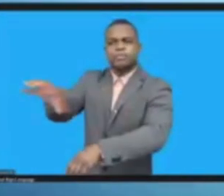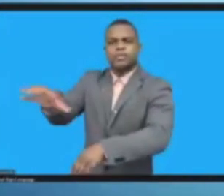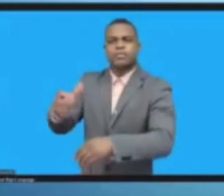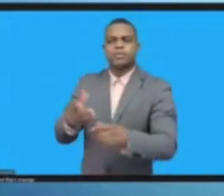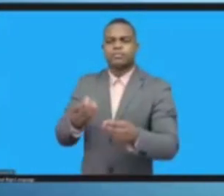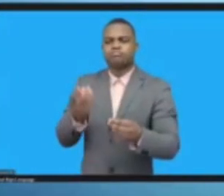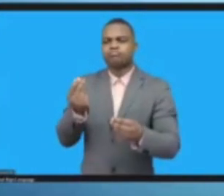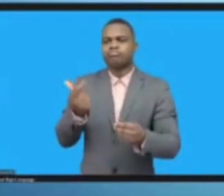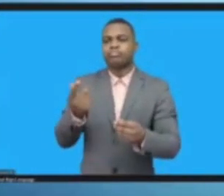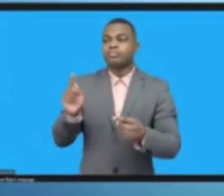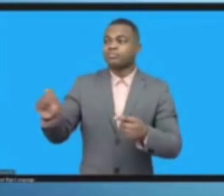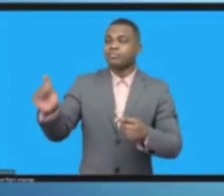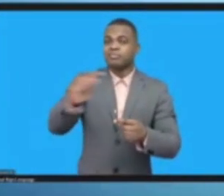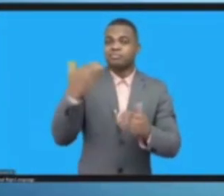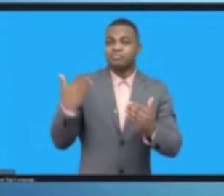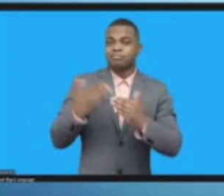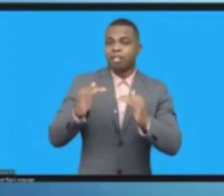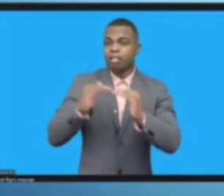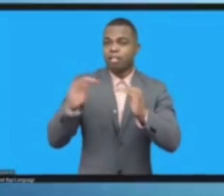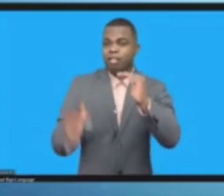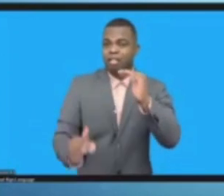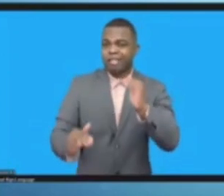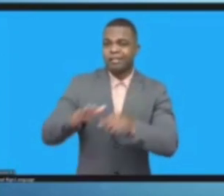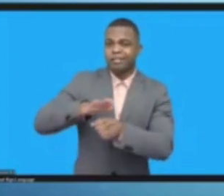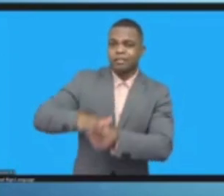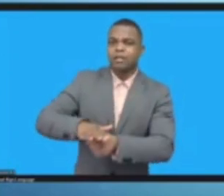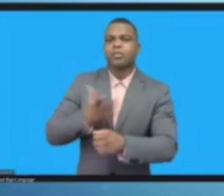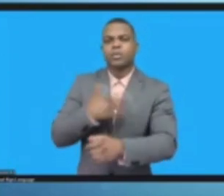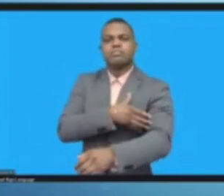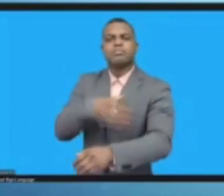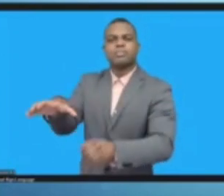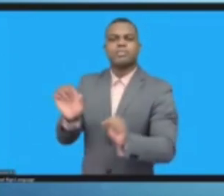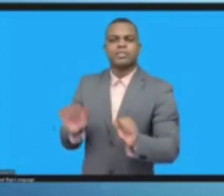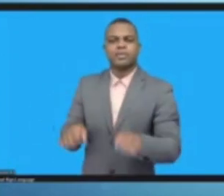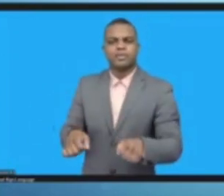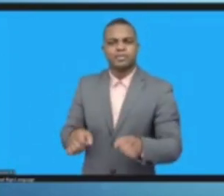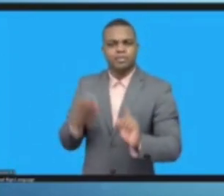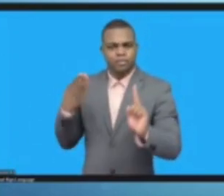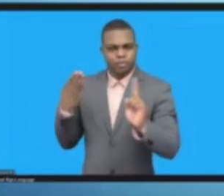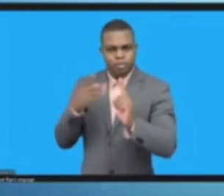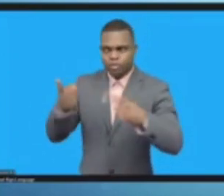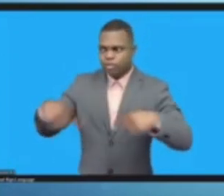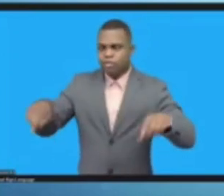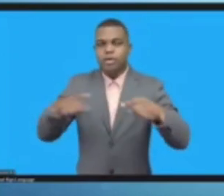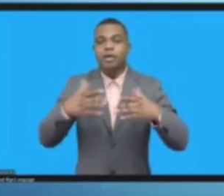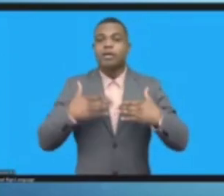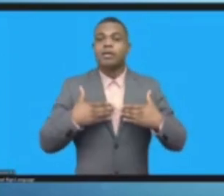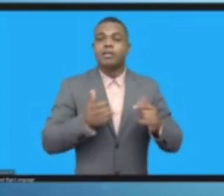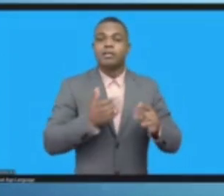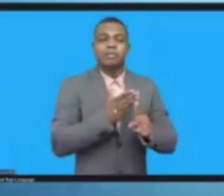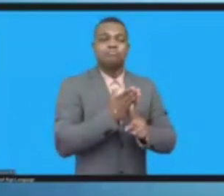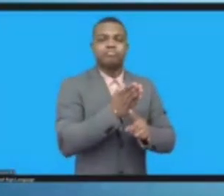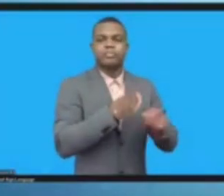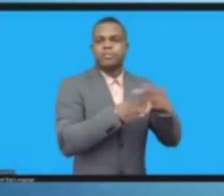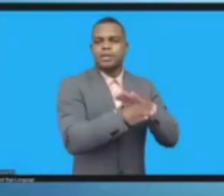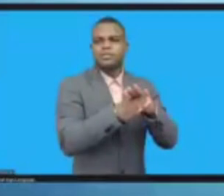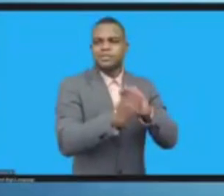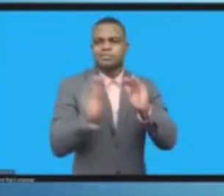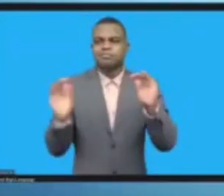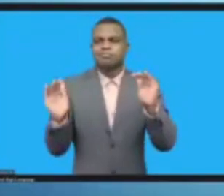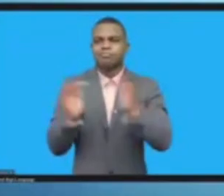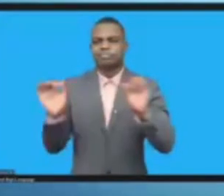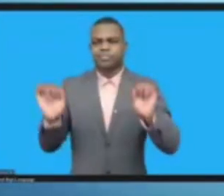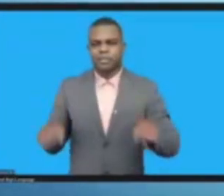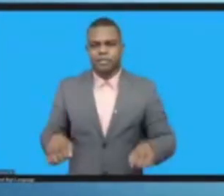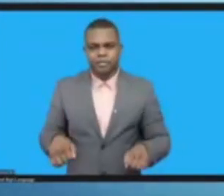salud podemos aumentar muchísimo los conocimientos Humanos a través de la colaboración en la ciencia y la ingeniería